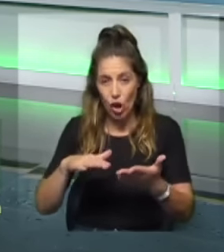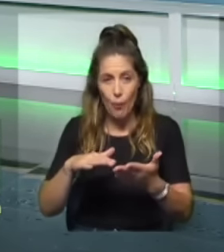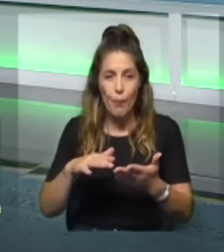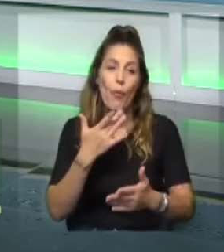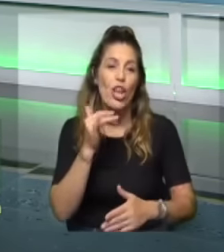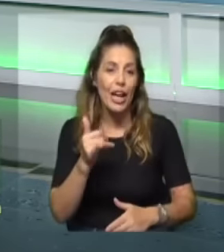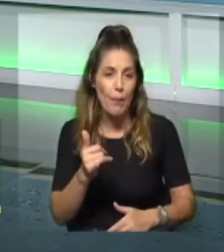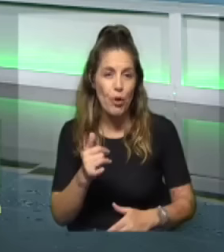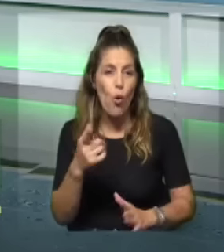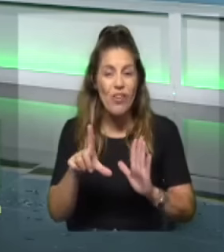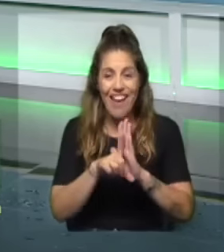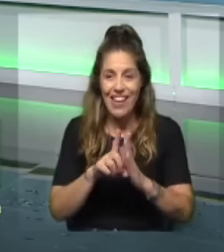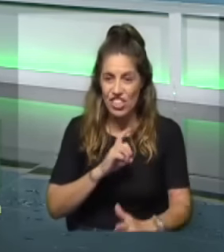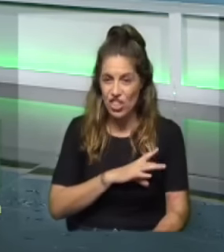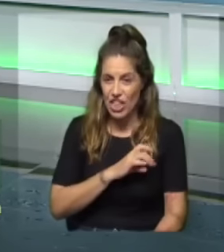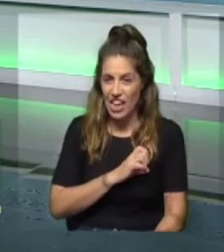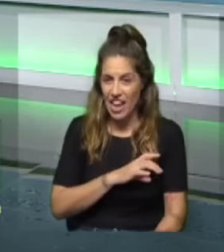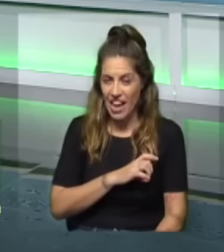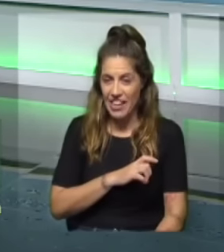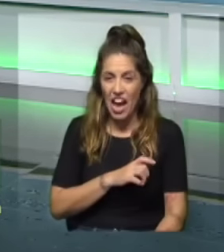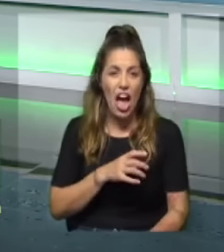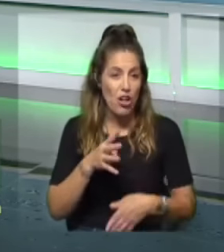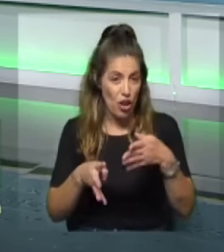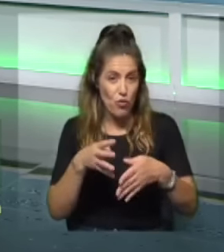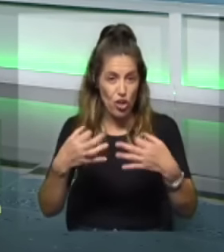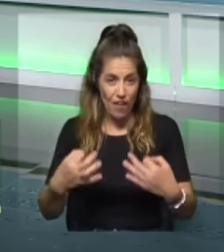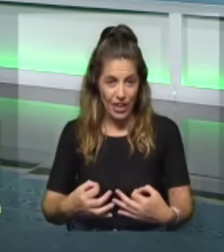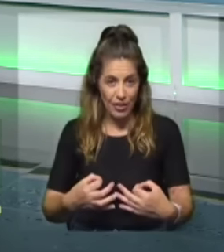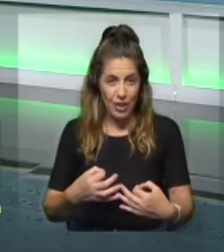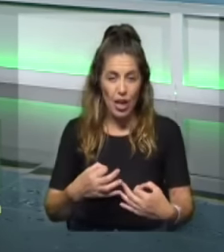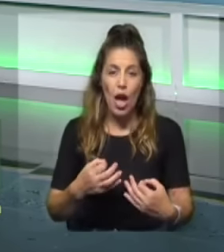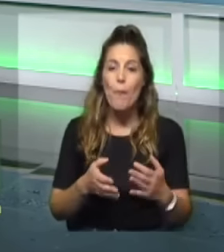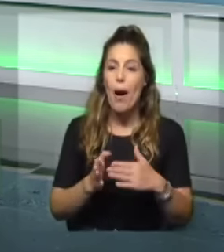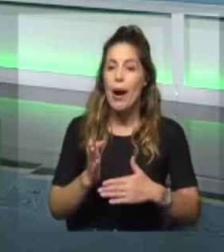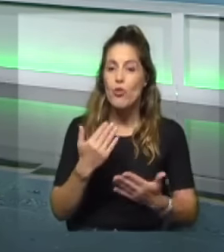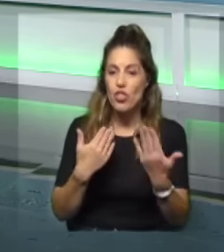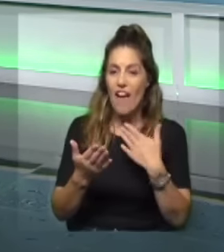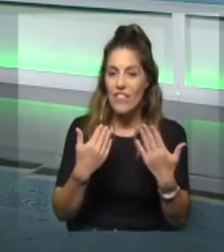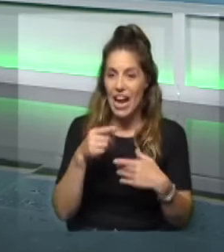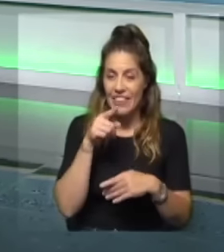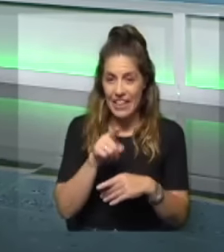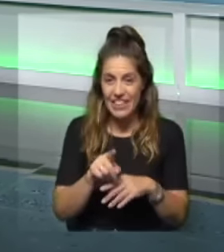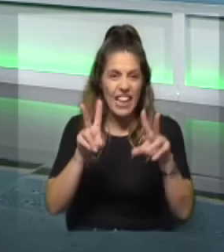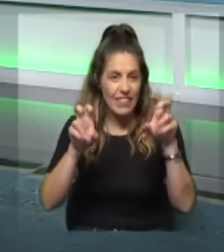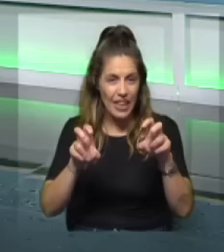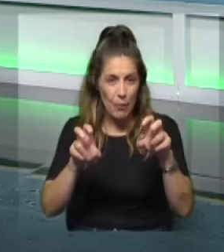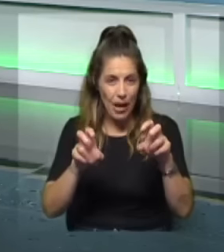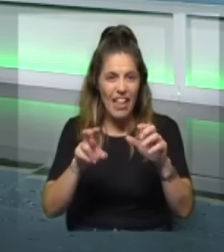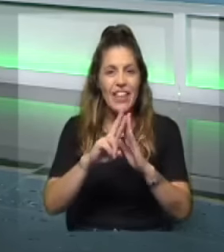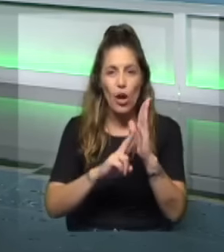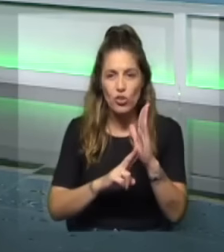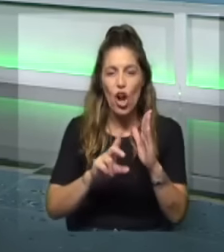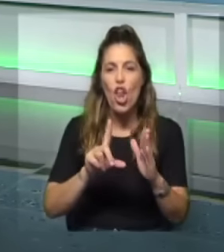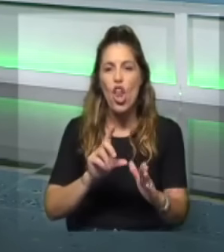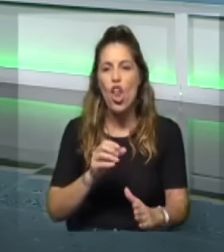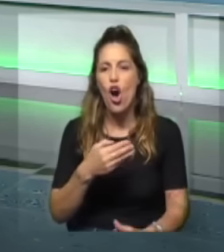Como por ejemplo una ley chilena que viene funcionando bastante bien Así que vamos a hablar justamente de La regulación de los lobbes de qué